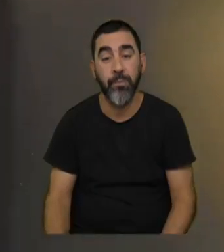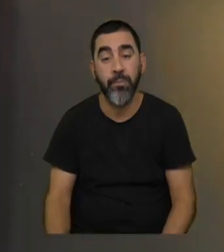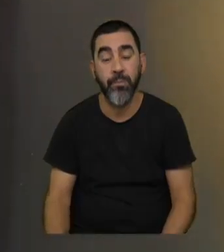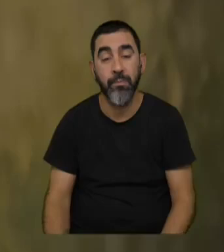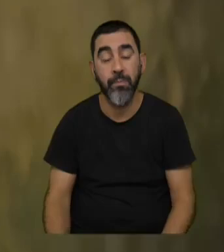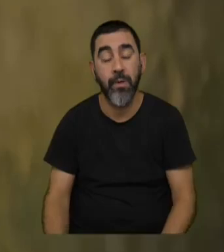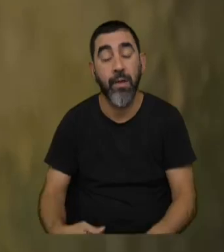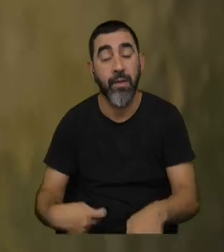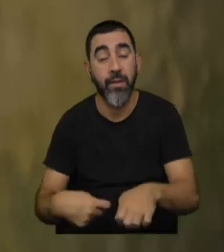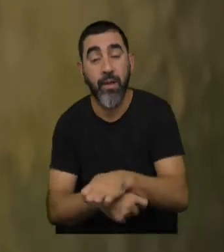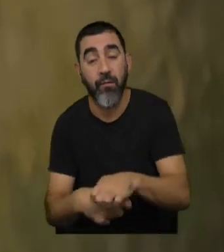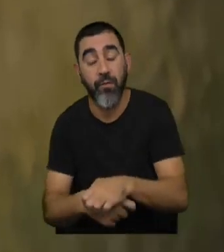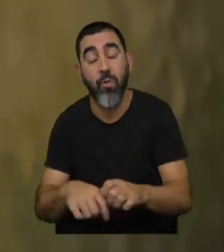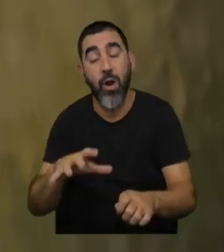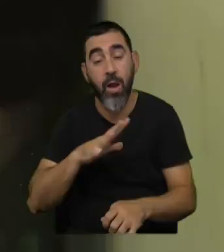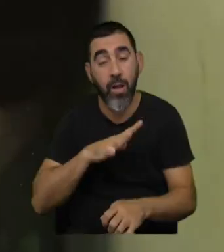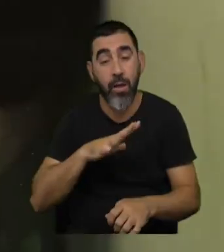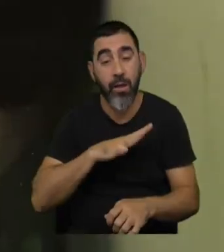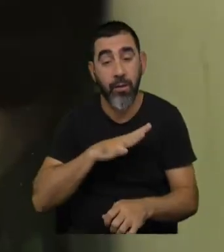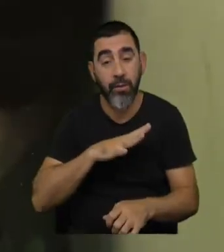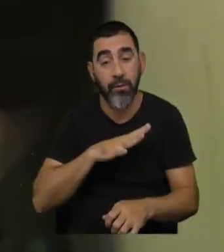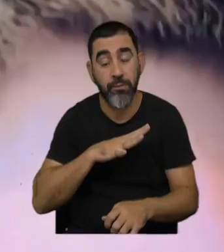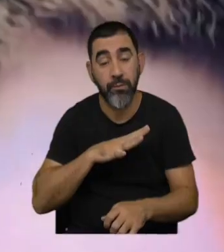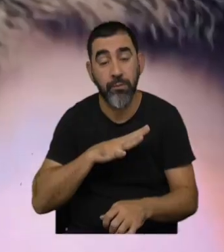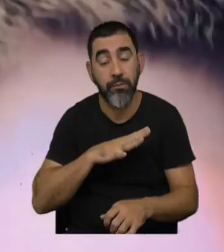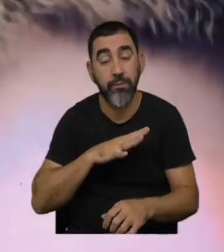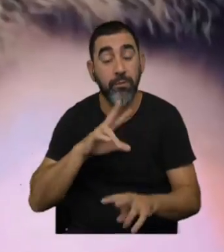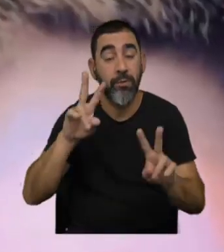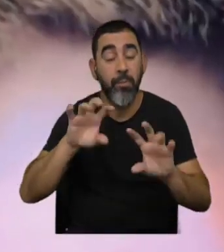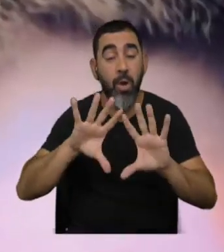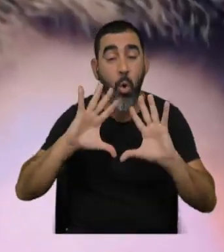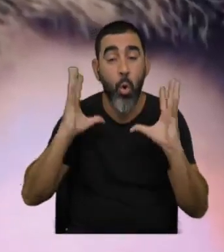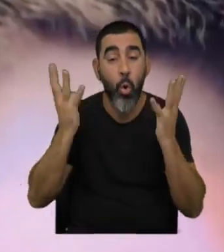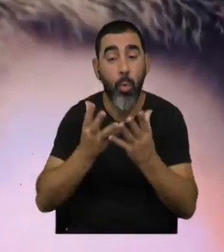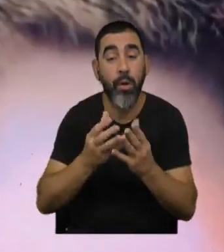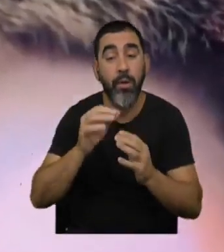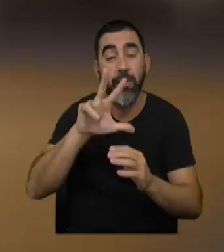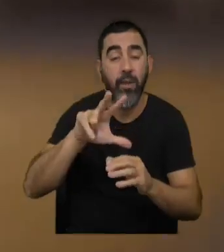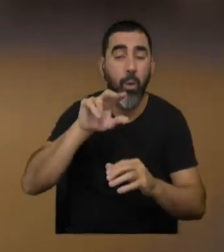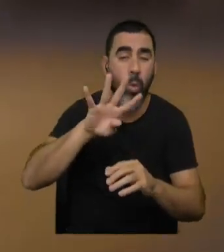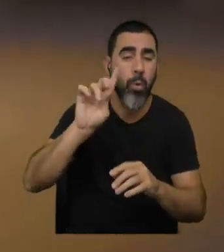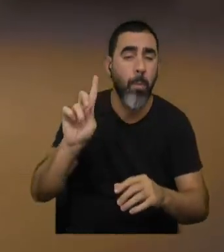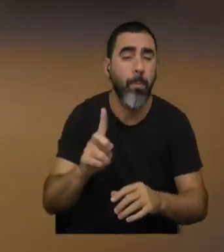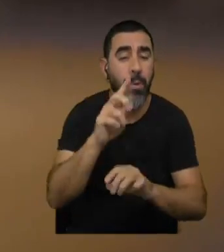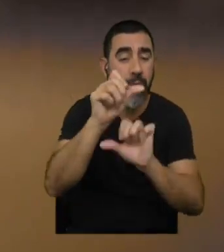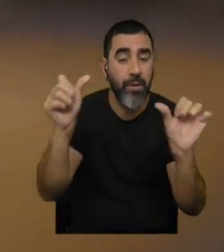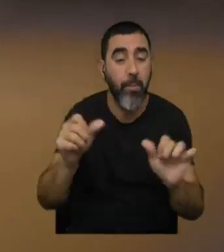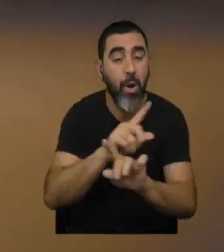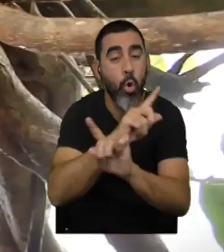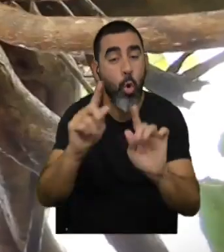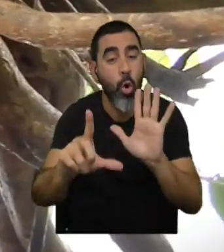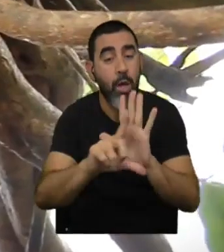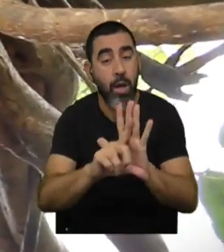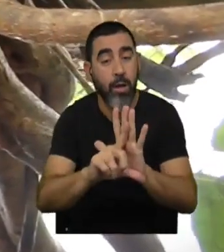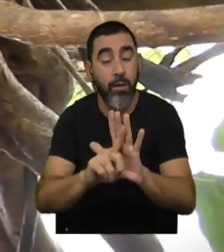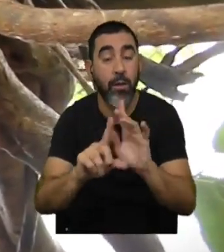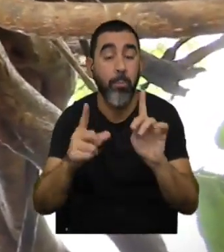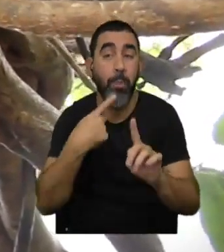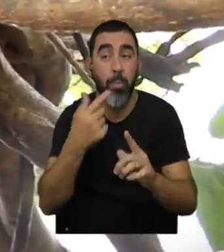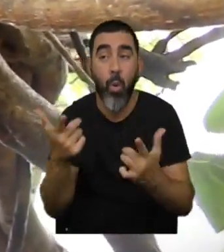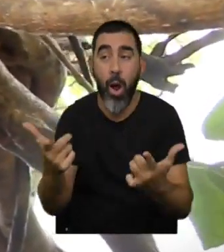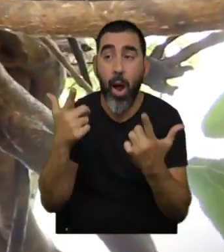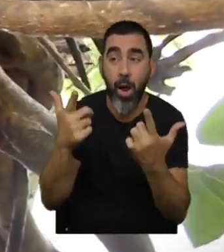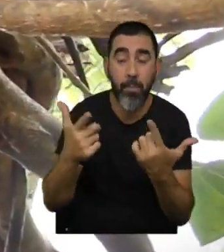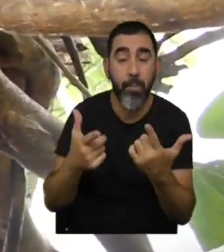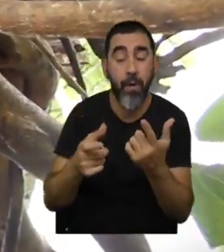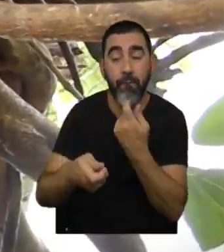El tráfico está clasificado a nivel global como una de las 3 o 4 principales actividades ilícitas, junto con el tráfico de armas, la